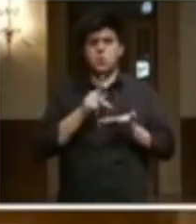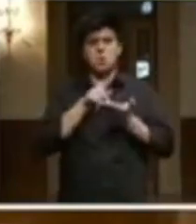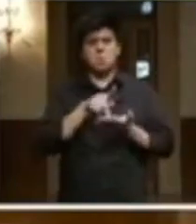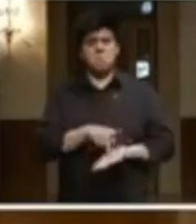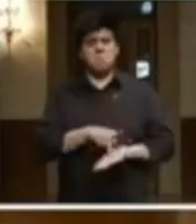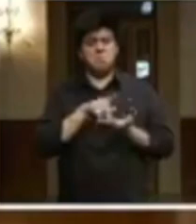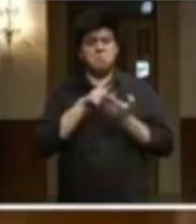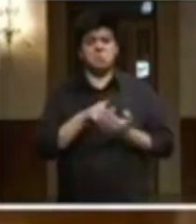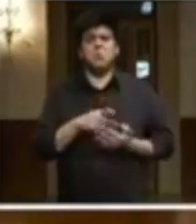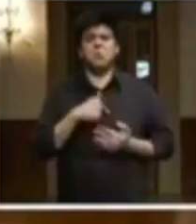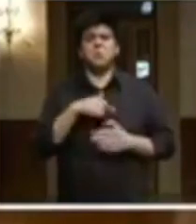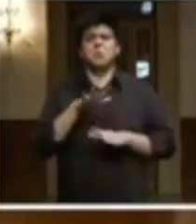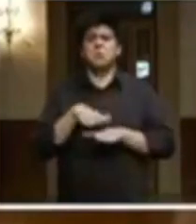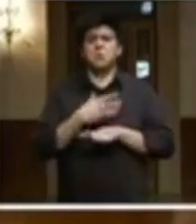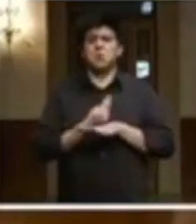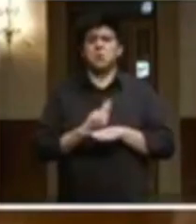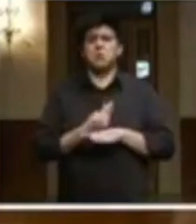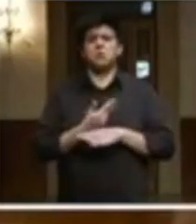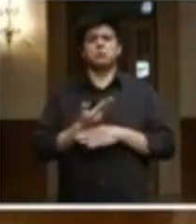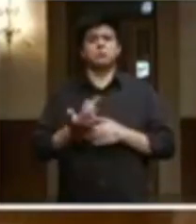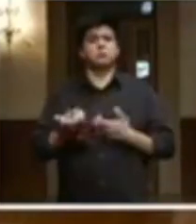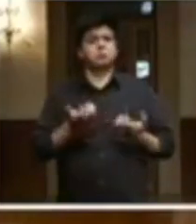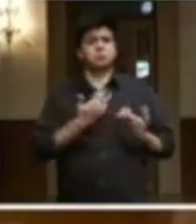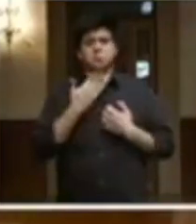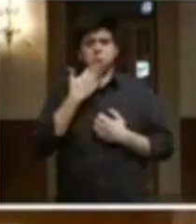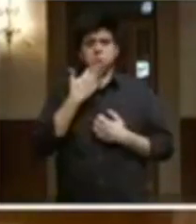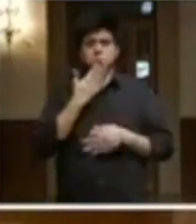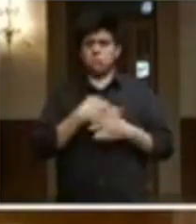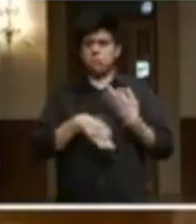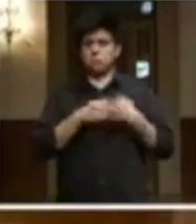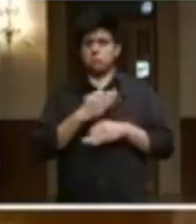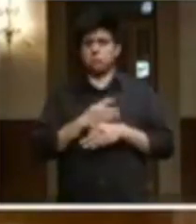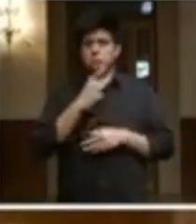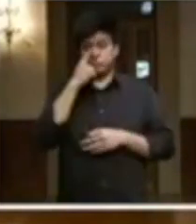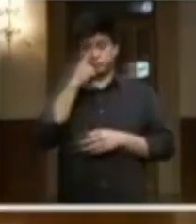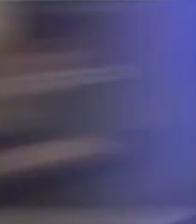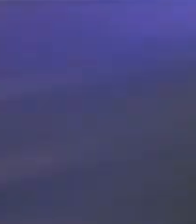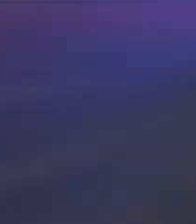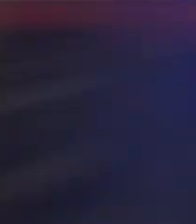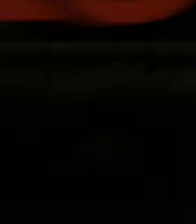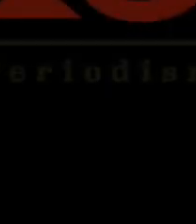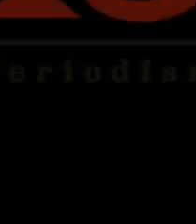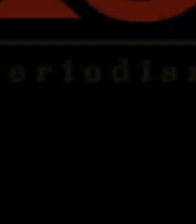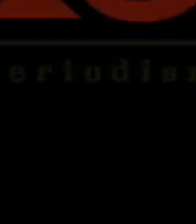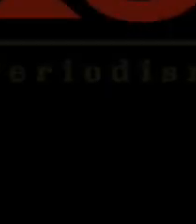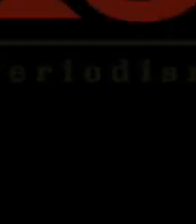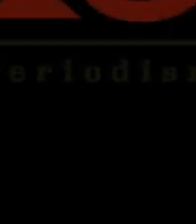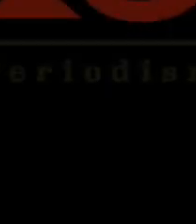han vuelto a niveles que antes no tenía inclusive. Se ha mejorado bastante.